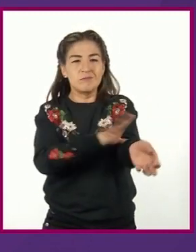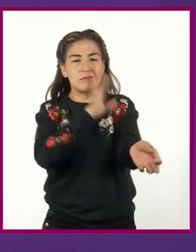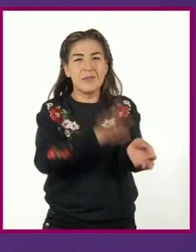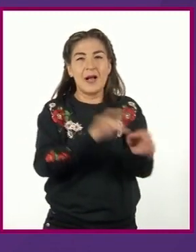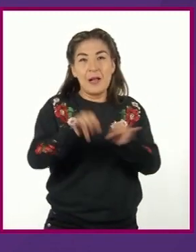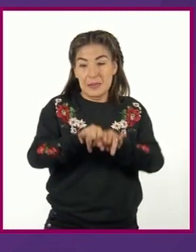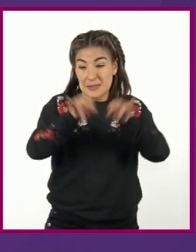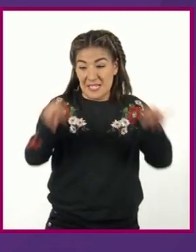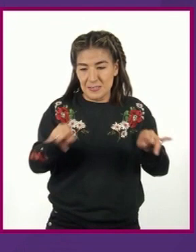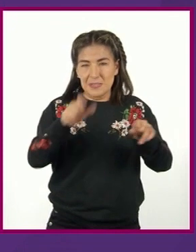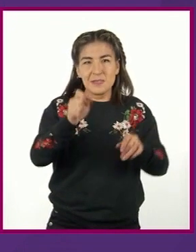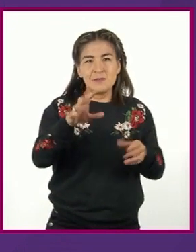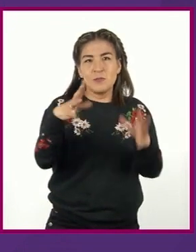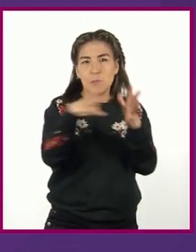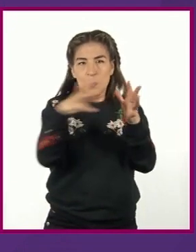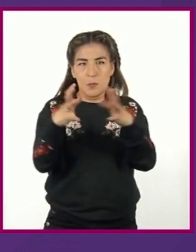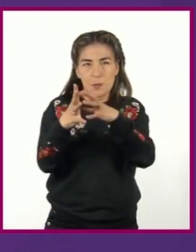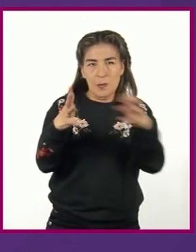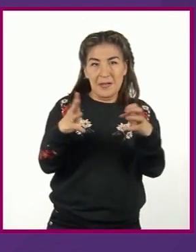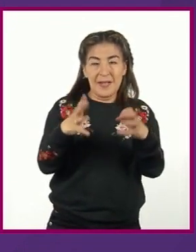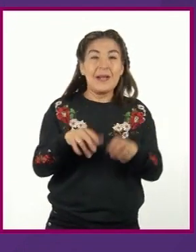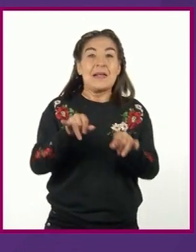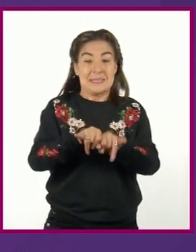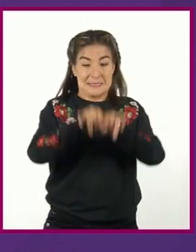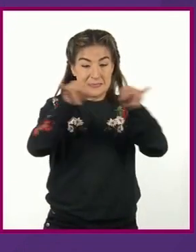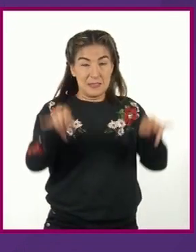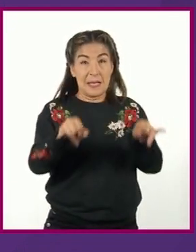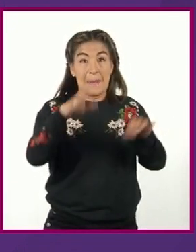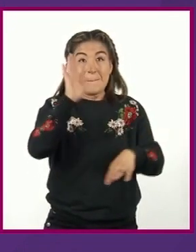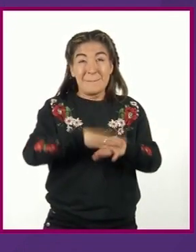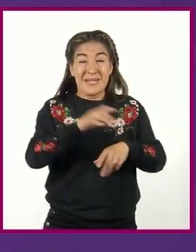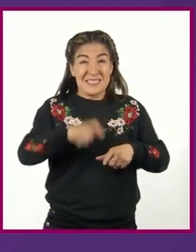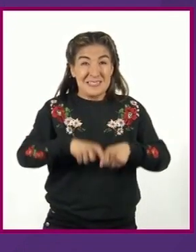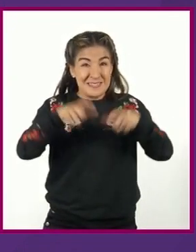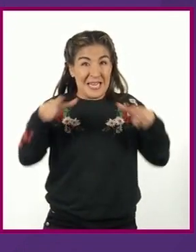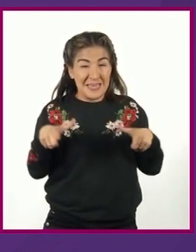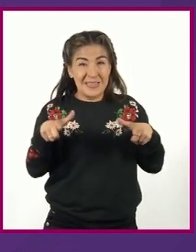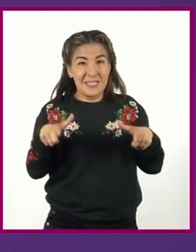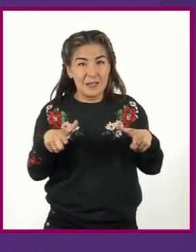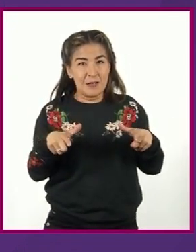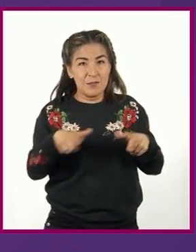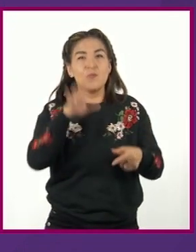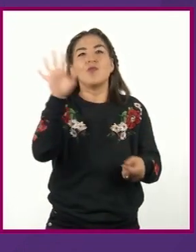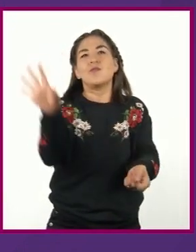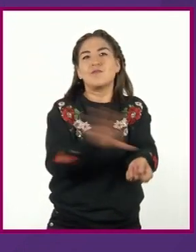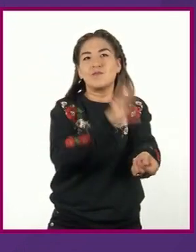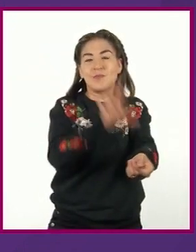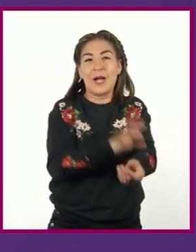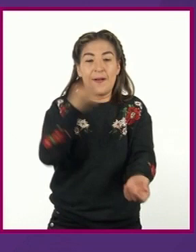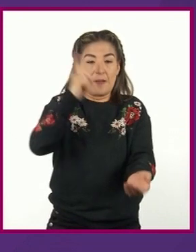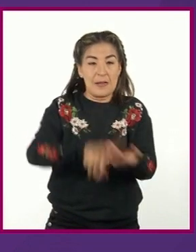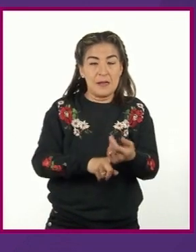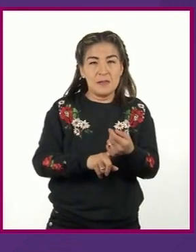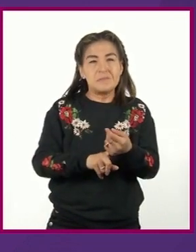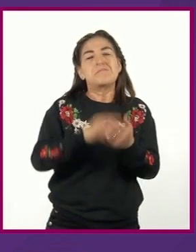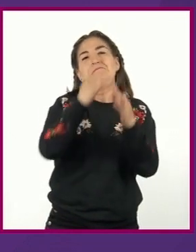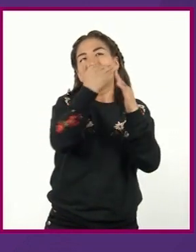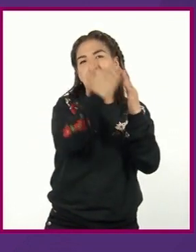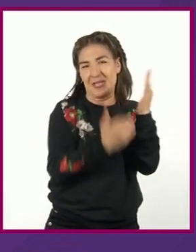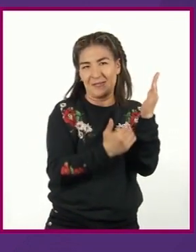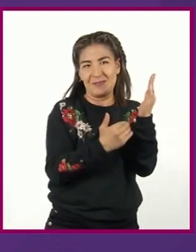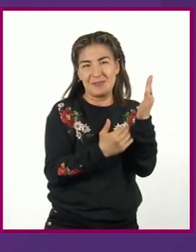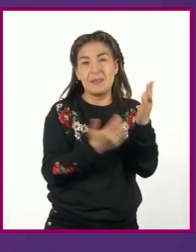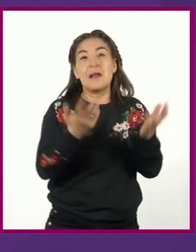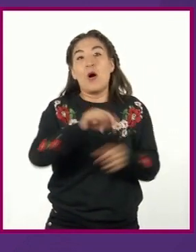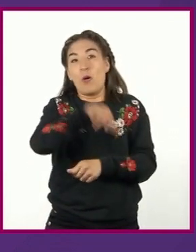que separa las cargas. Si la distancia es grande, la fuerza de atracción o repulsión será menor. Y